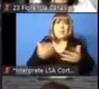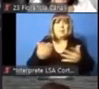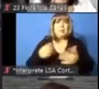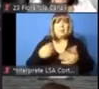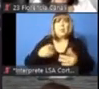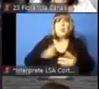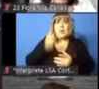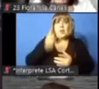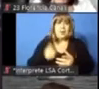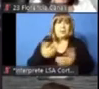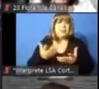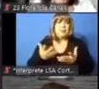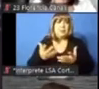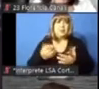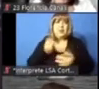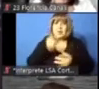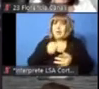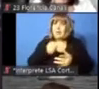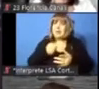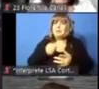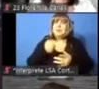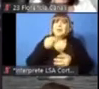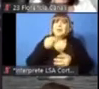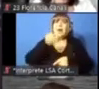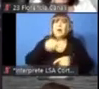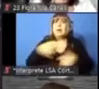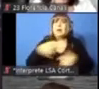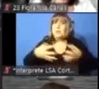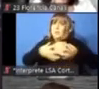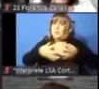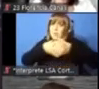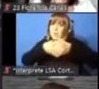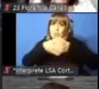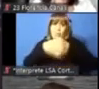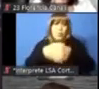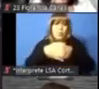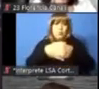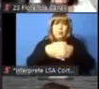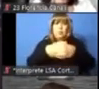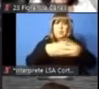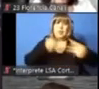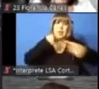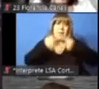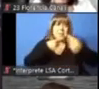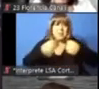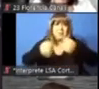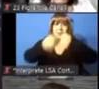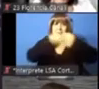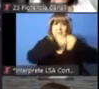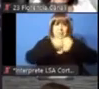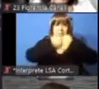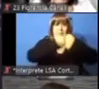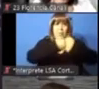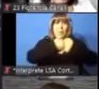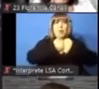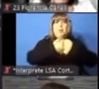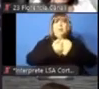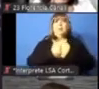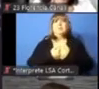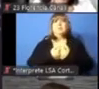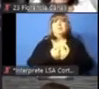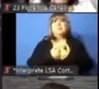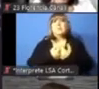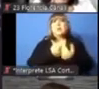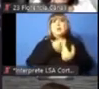que nunca el esfuerzo conjunto y encontrar los consensos necesarios. Yo quiero